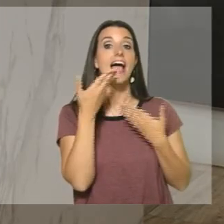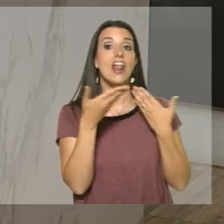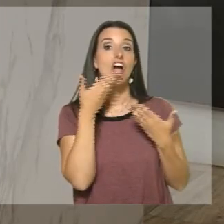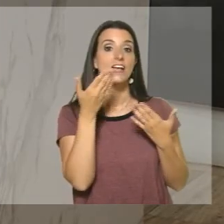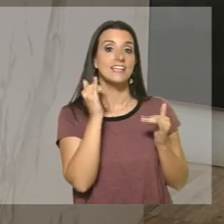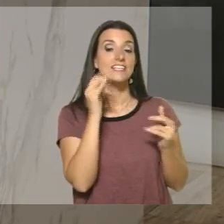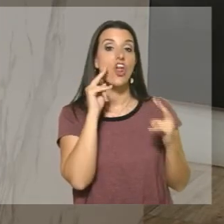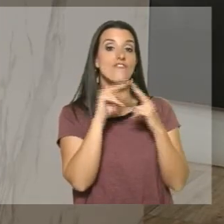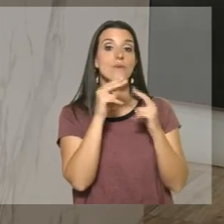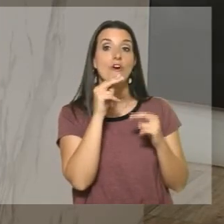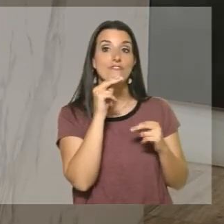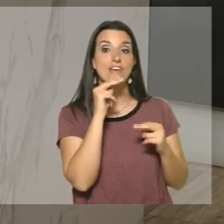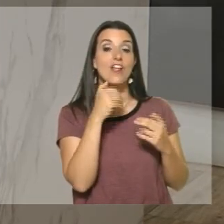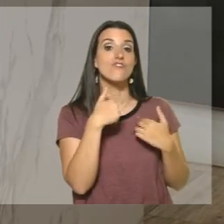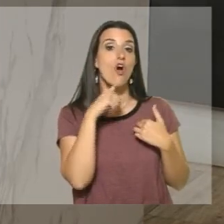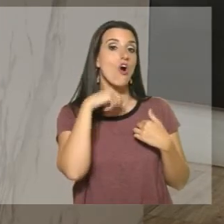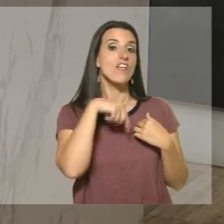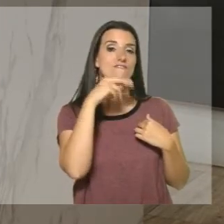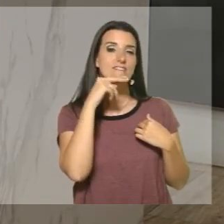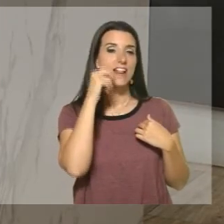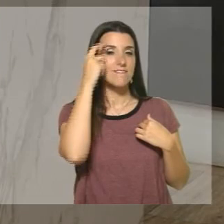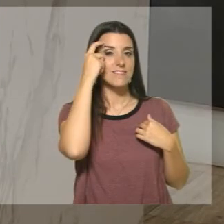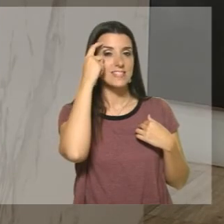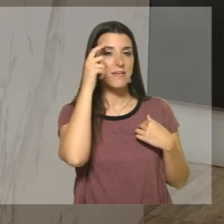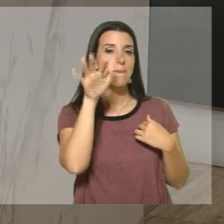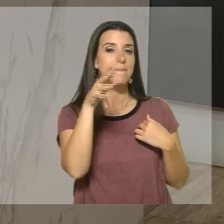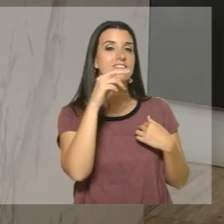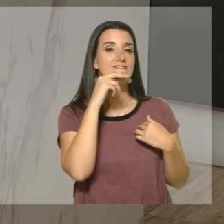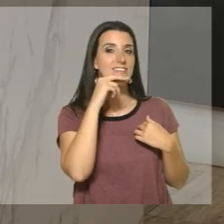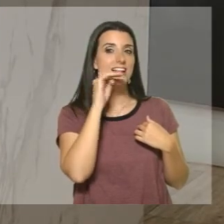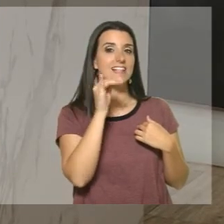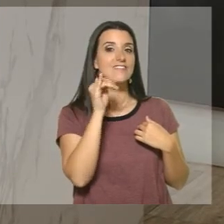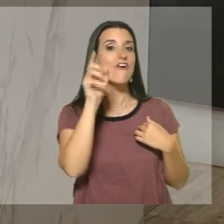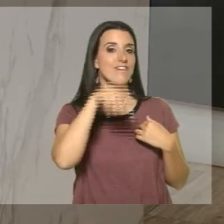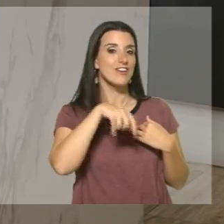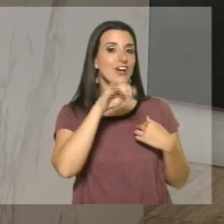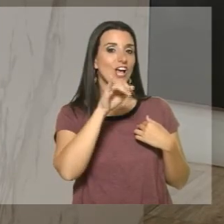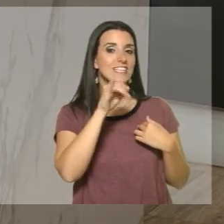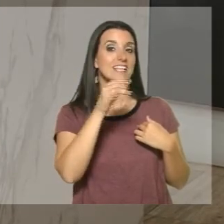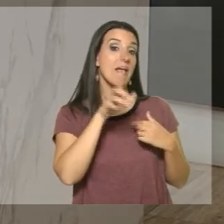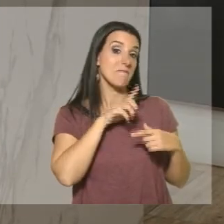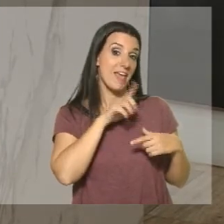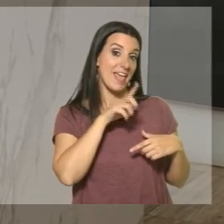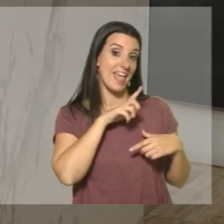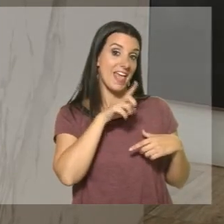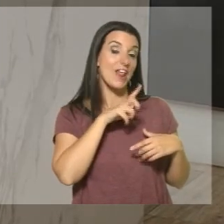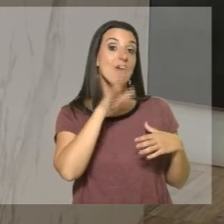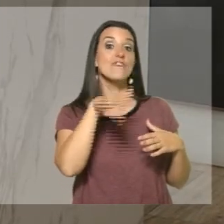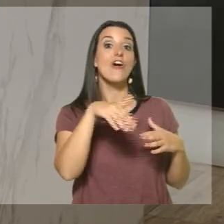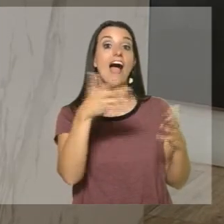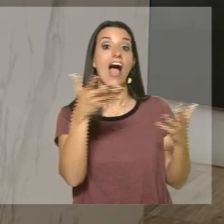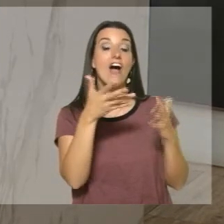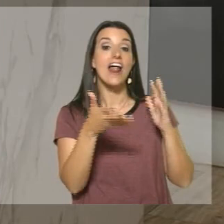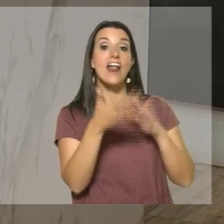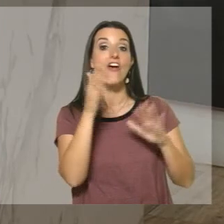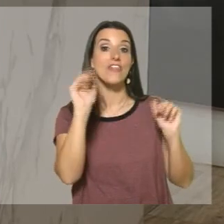El viernes. Nos vemos el viernes. Hoy es viernes. Me parece que es el viernes. El viernes. Sí, te esperamos. Por lo pronto nosotros